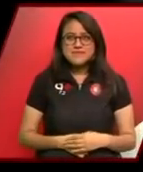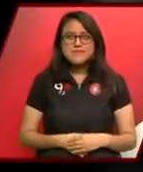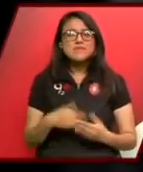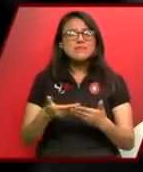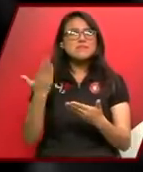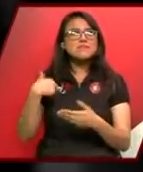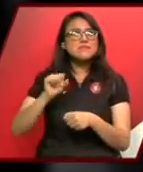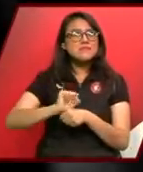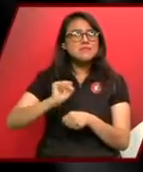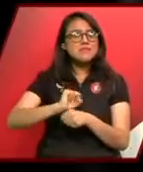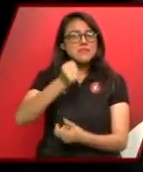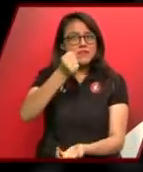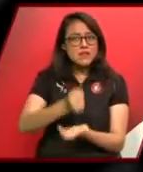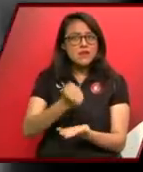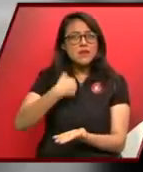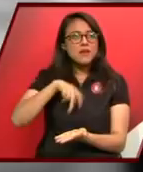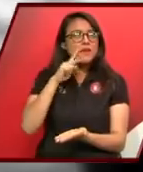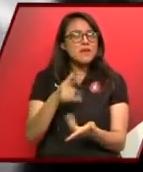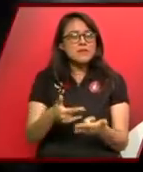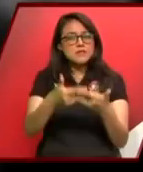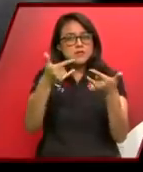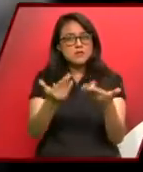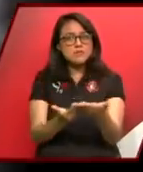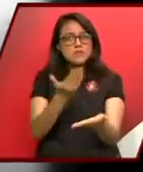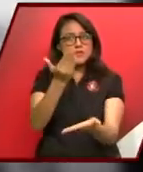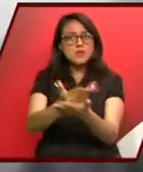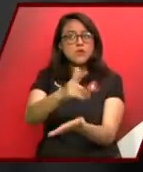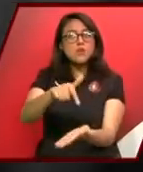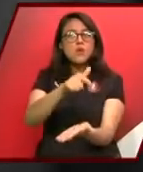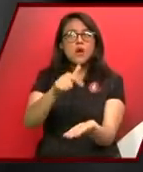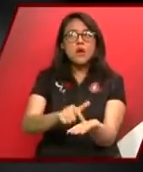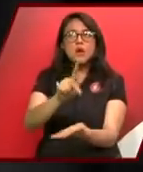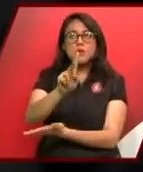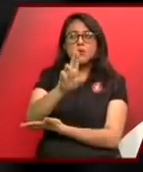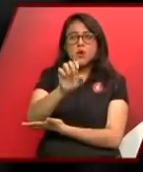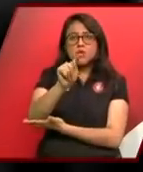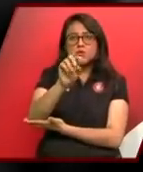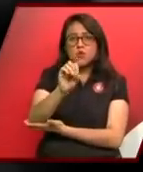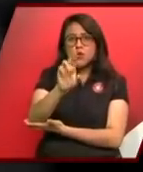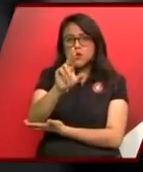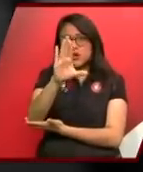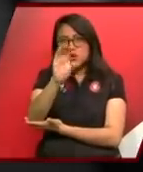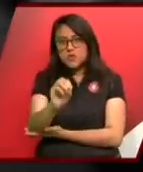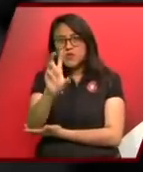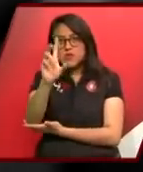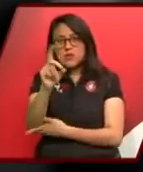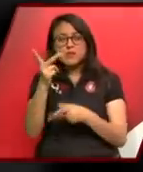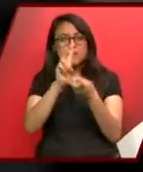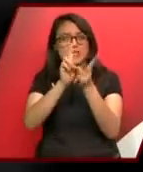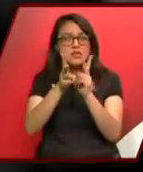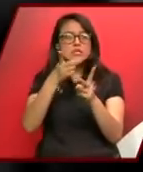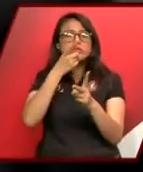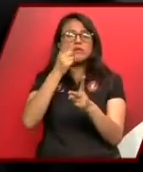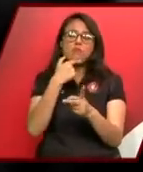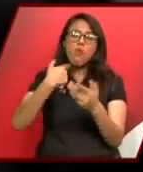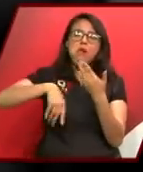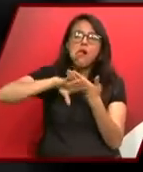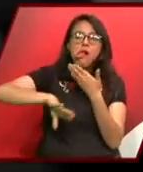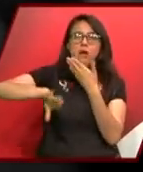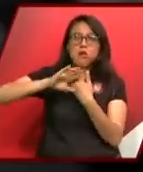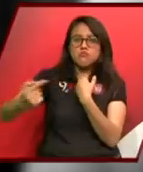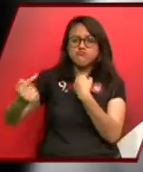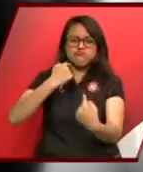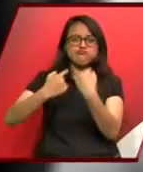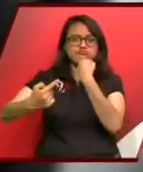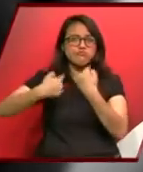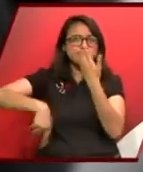Hace unas semanas A Quien Corresponda le presentó la historia de la unidad Puerto Rico en Coyoacán, donde unos 30 vecinos aseguraron ser víctimas de agresión, robo y amenazas